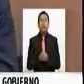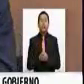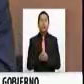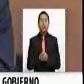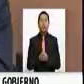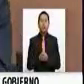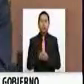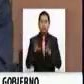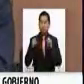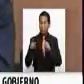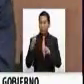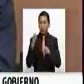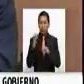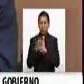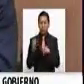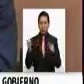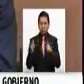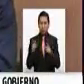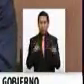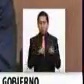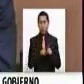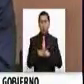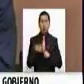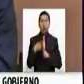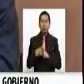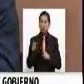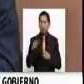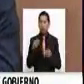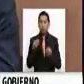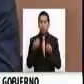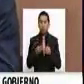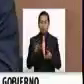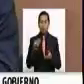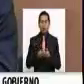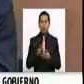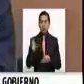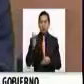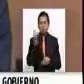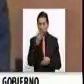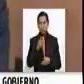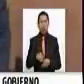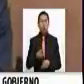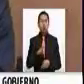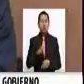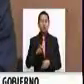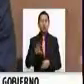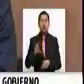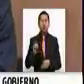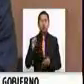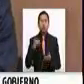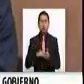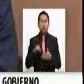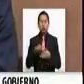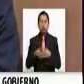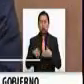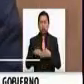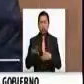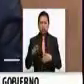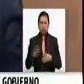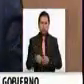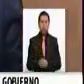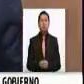secuestro del tractocamión y una afectación al narcotráfico de 250 mil dólares aproximadamente